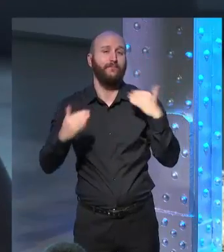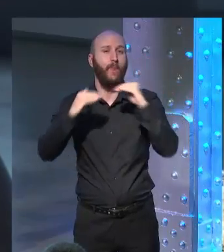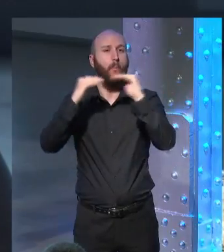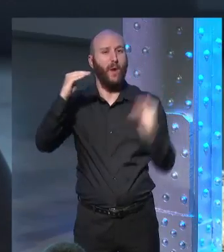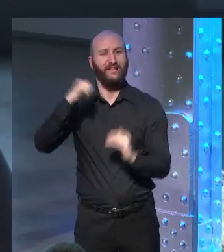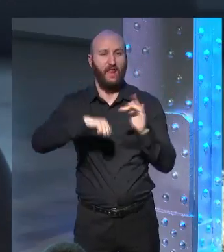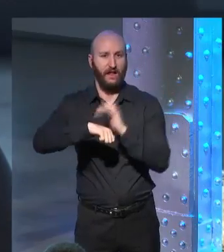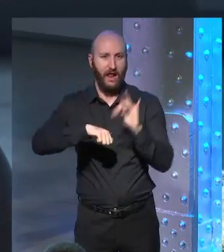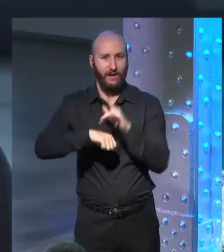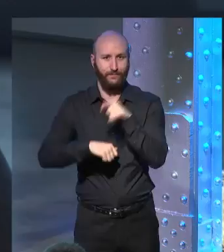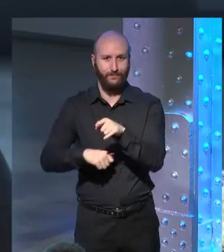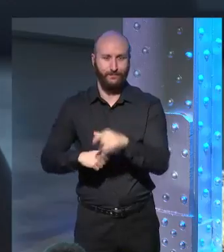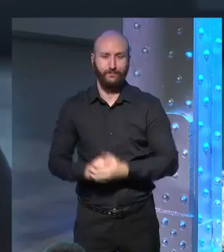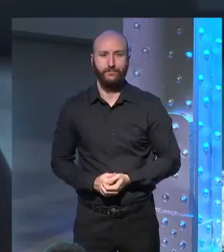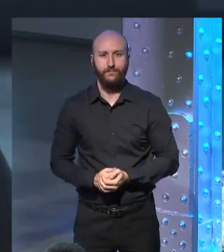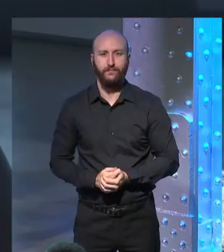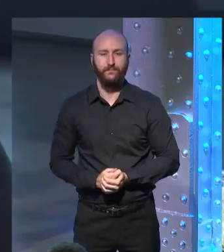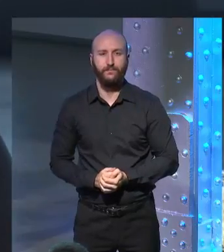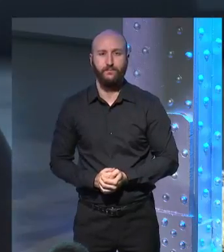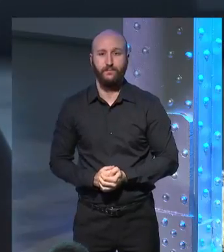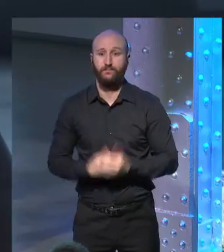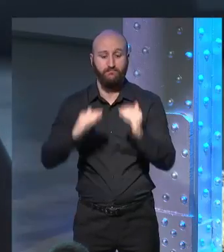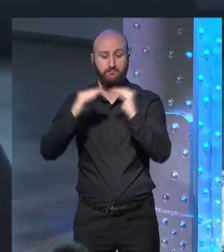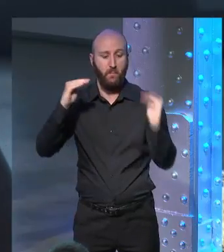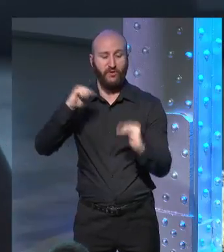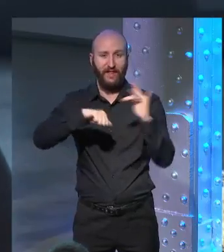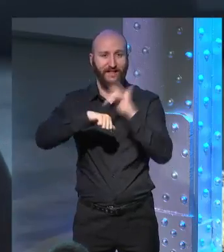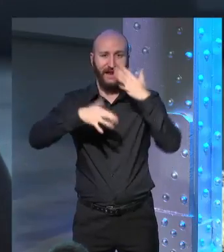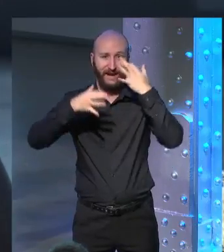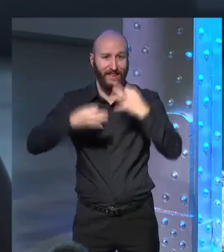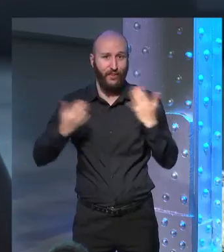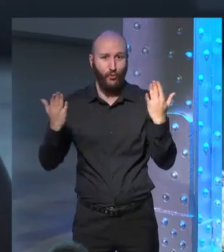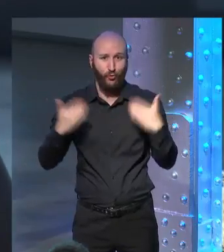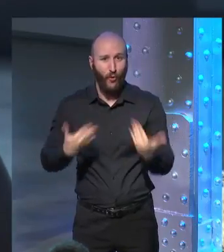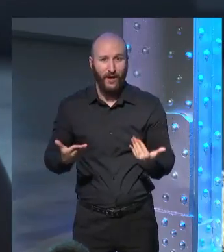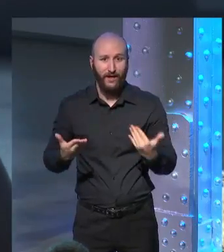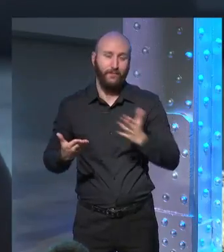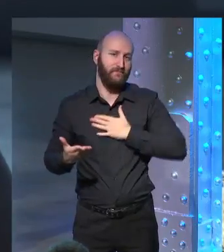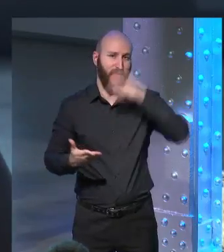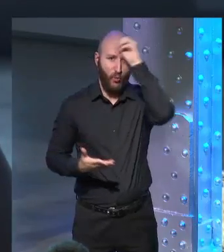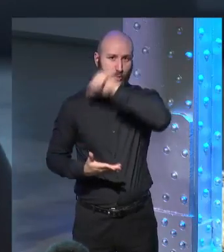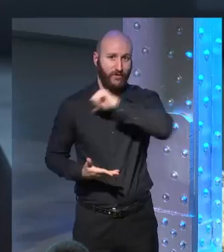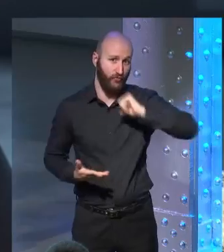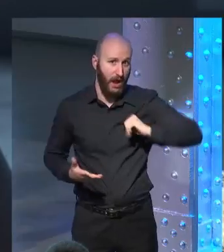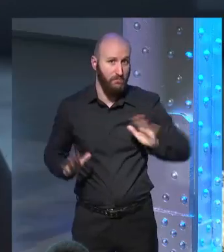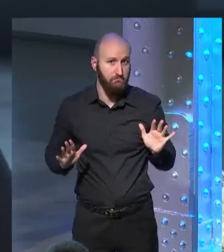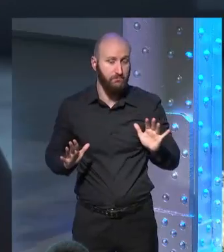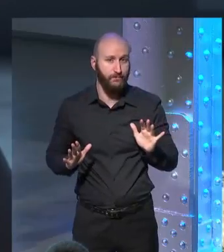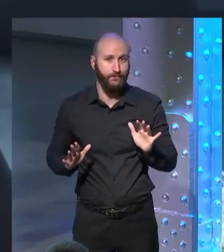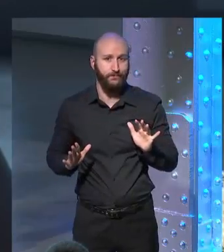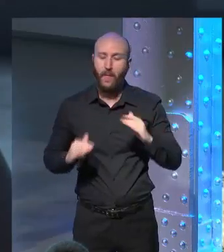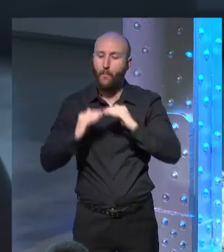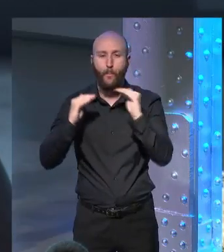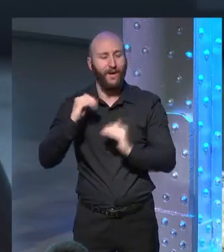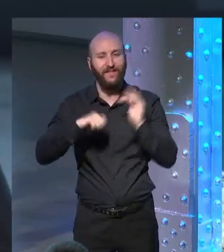digital. La brecha digital no existe. Es una opinión personal, la brecha digital no